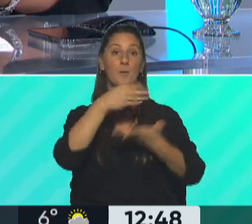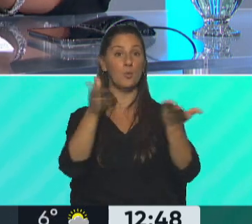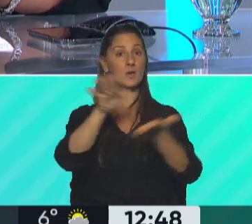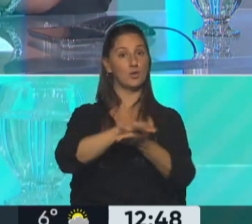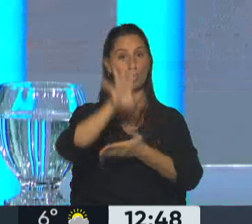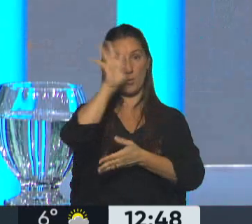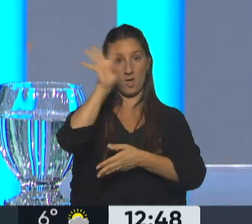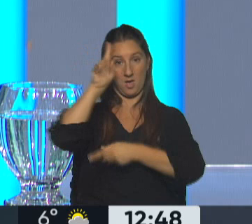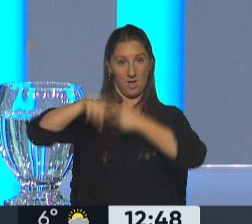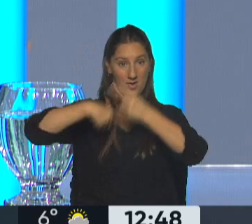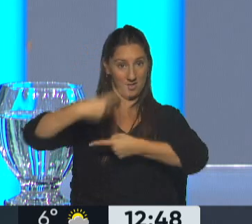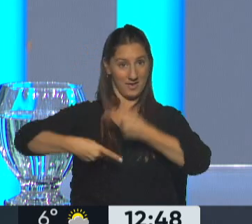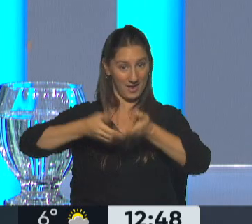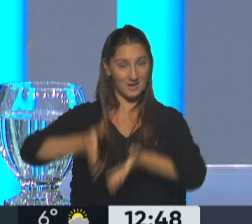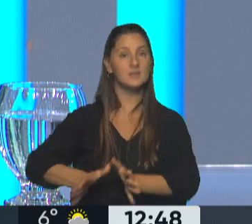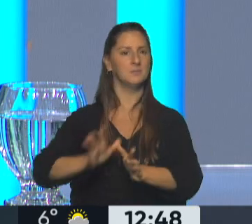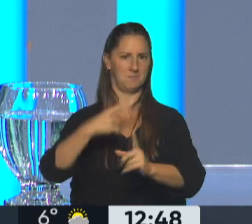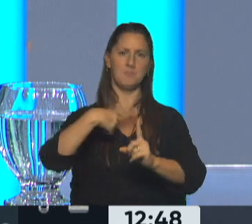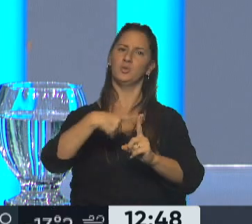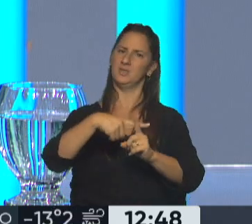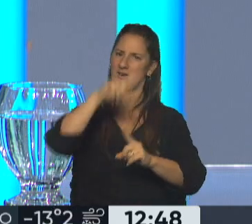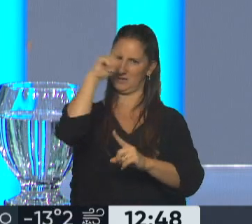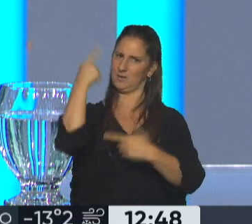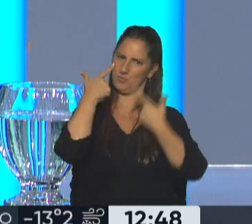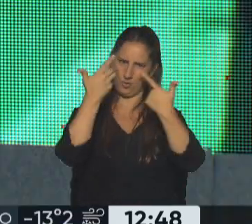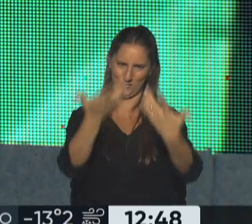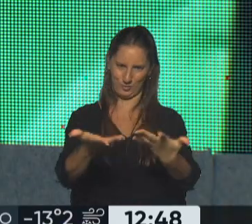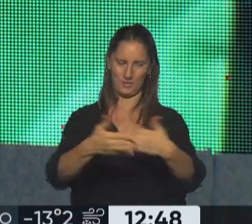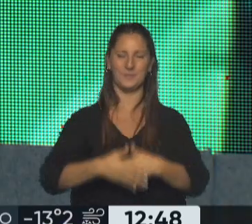indígenas es un hecho positivo que el Estado argentino puede mostrar. Gracias, Sandra. Gracias.